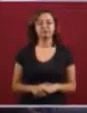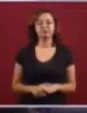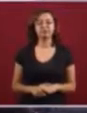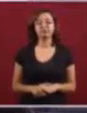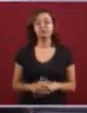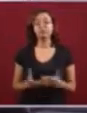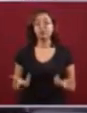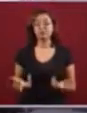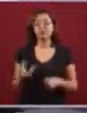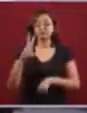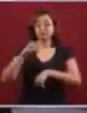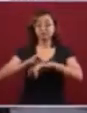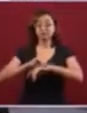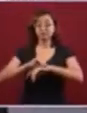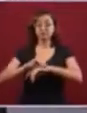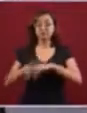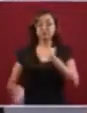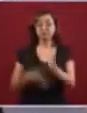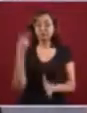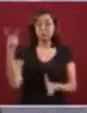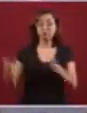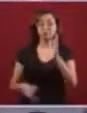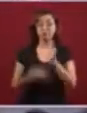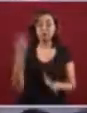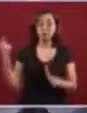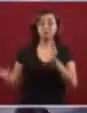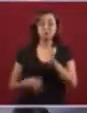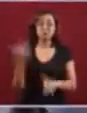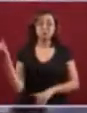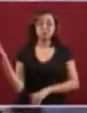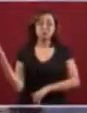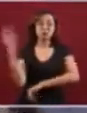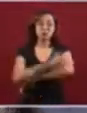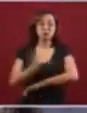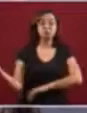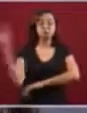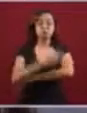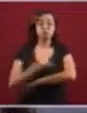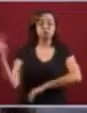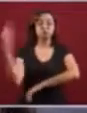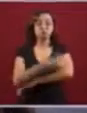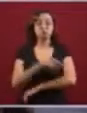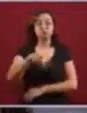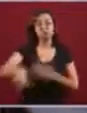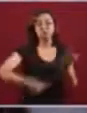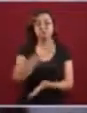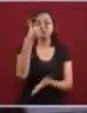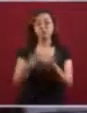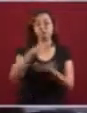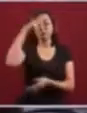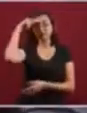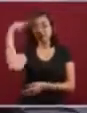extras que sigan saturando el actual aeropuerto,